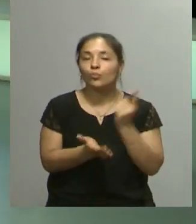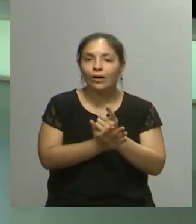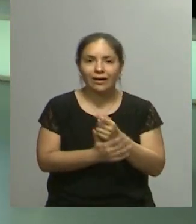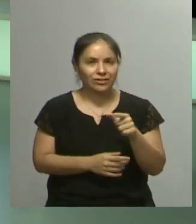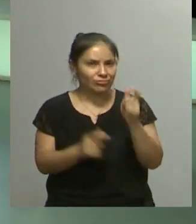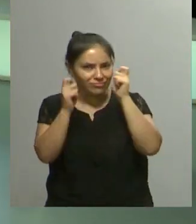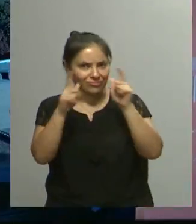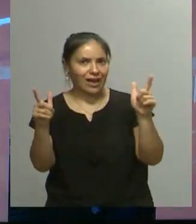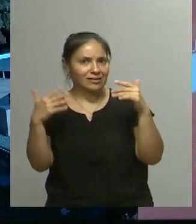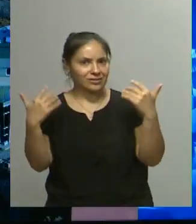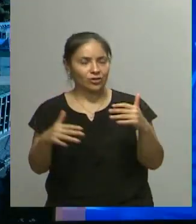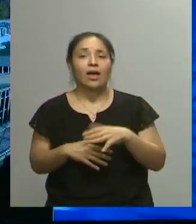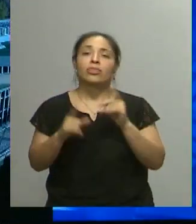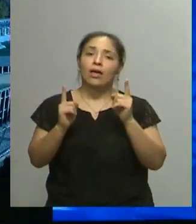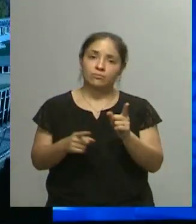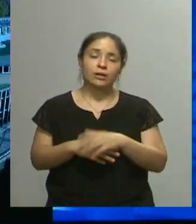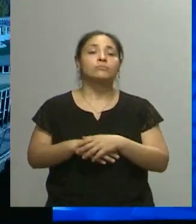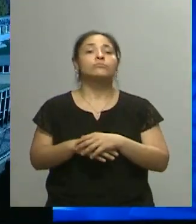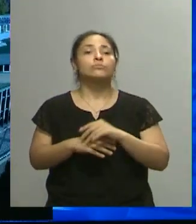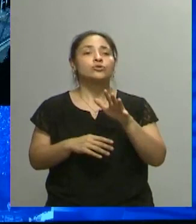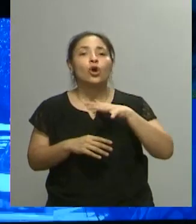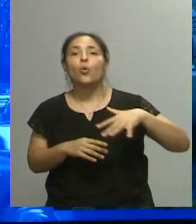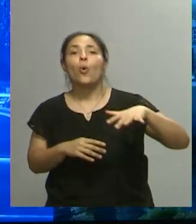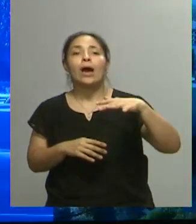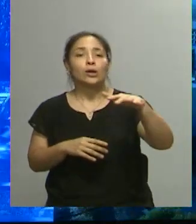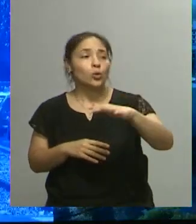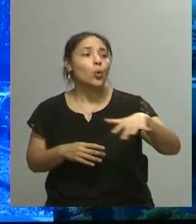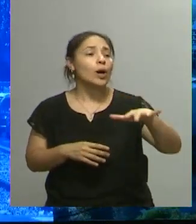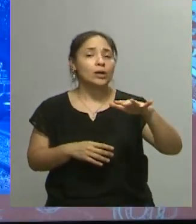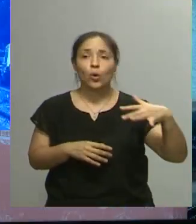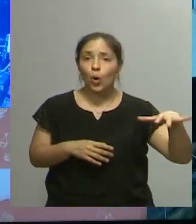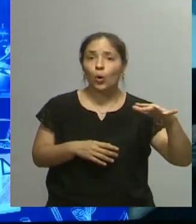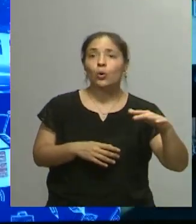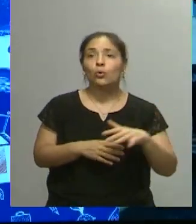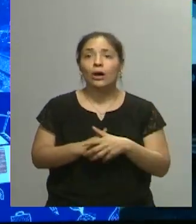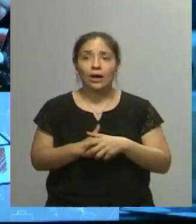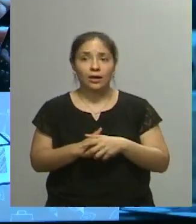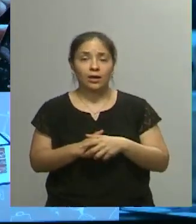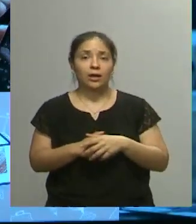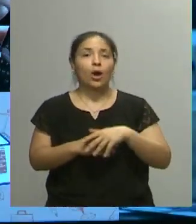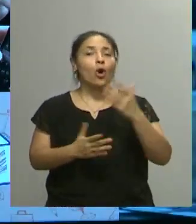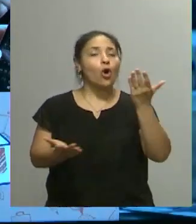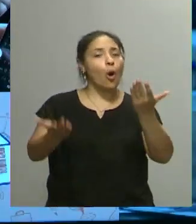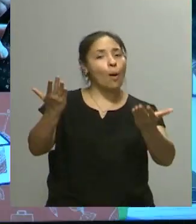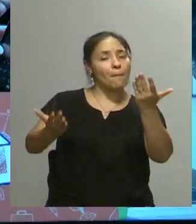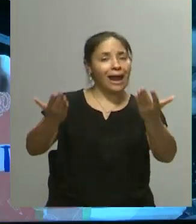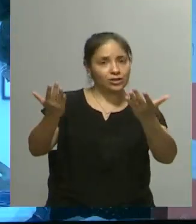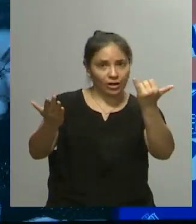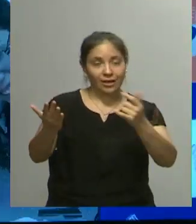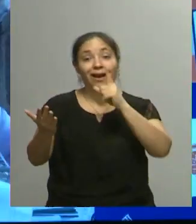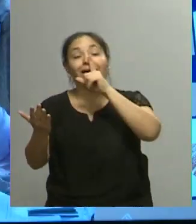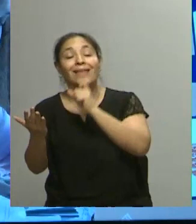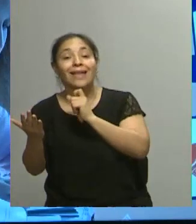Al mismo tiempo yo vi que en muchos lugares se homologa o se hace una analogía de lo que pasa en